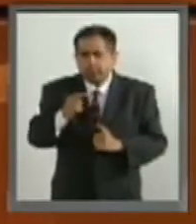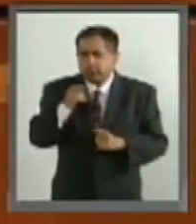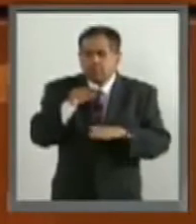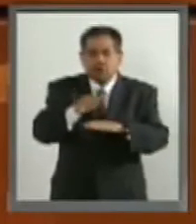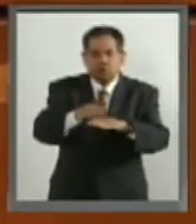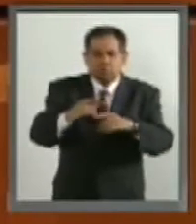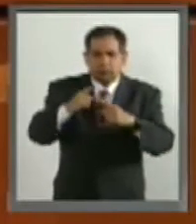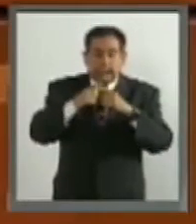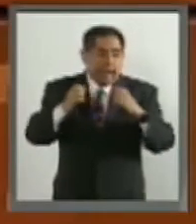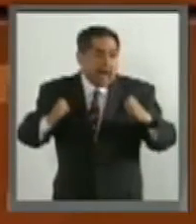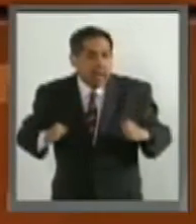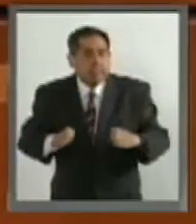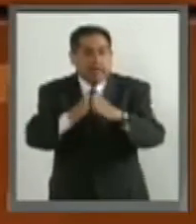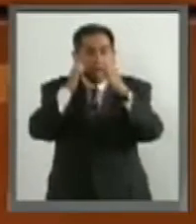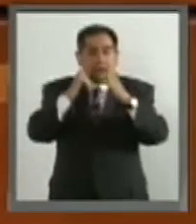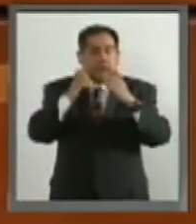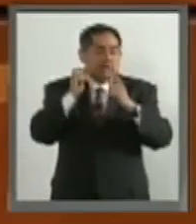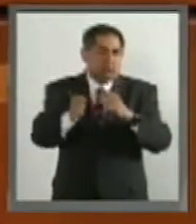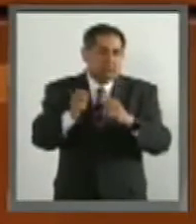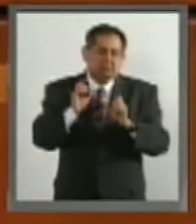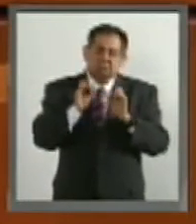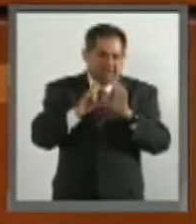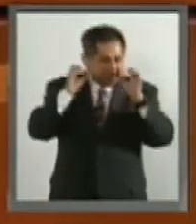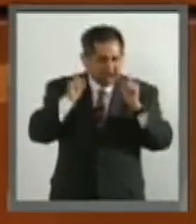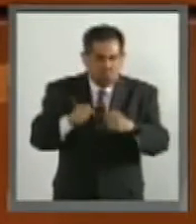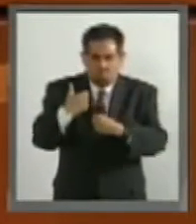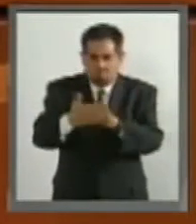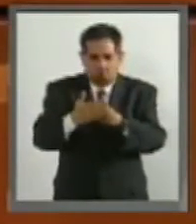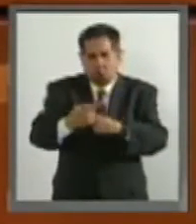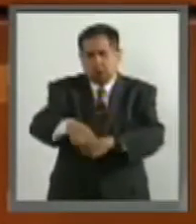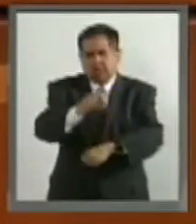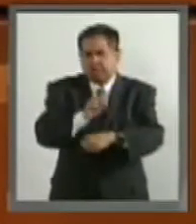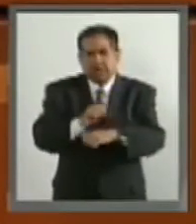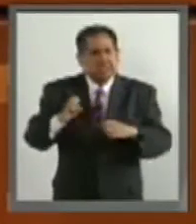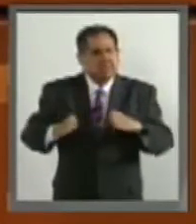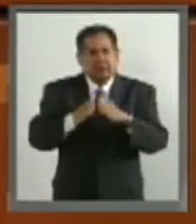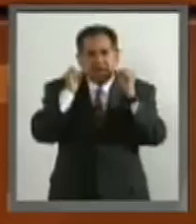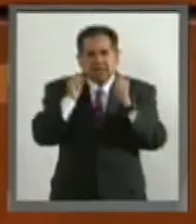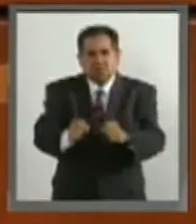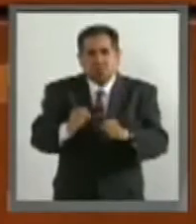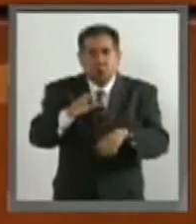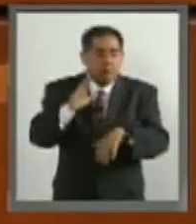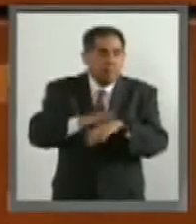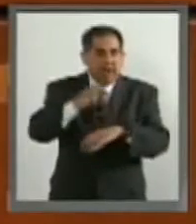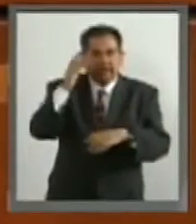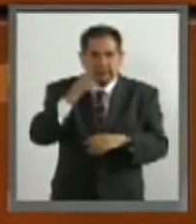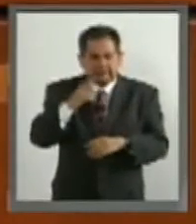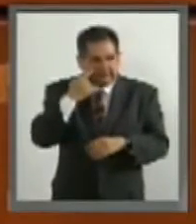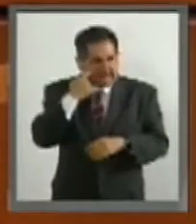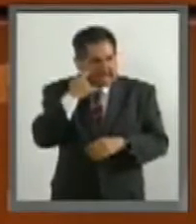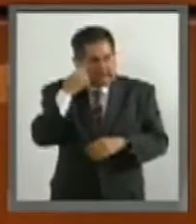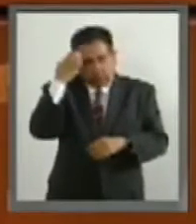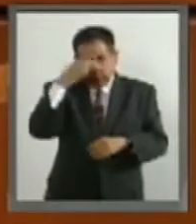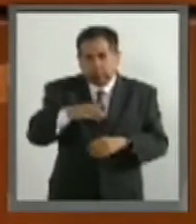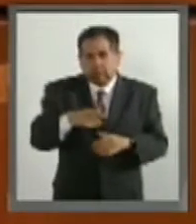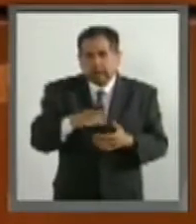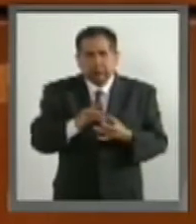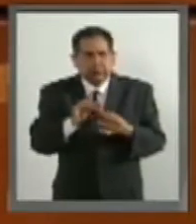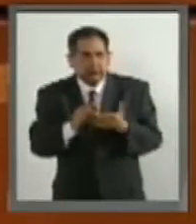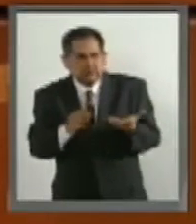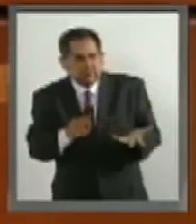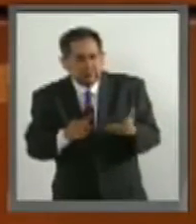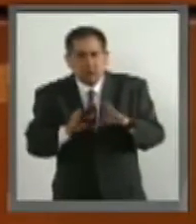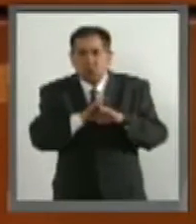asuntos de emergencia que seguramente vamos a enfrentar en las próximas semanas, de manera mucho más cruenta a partir de